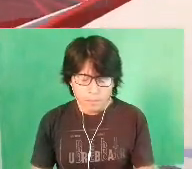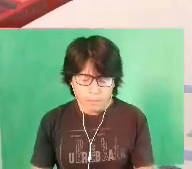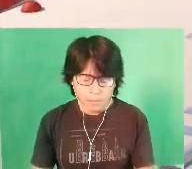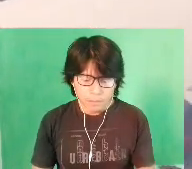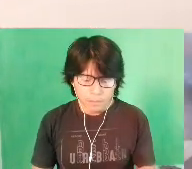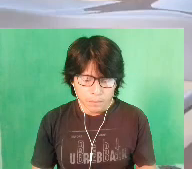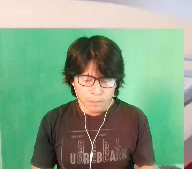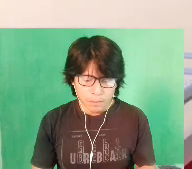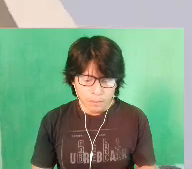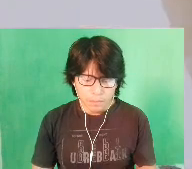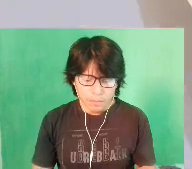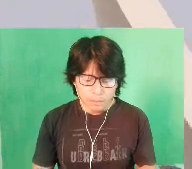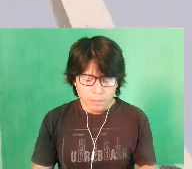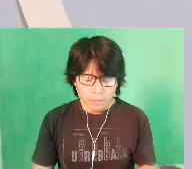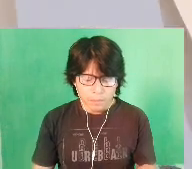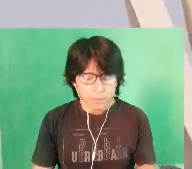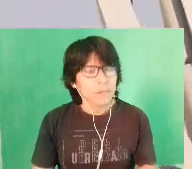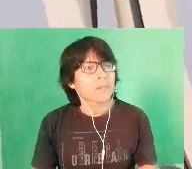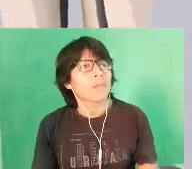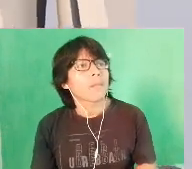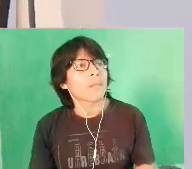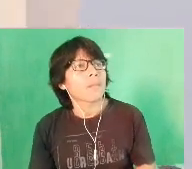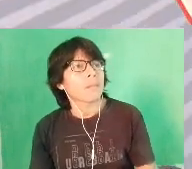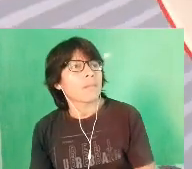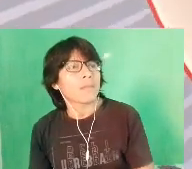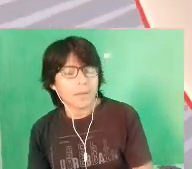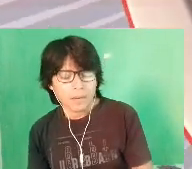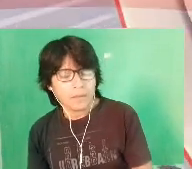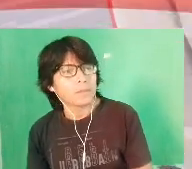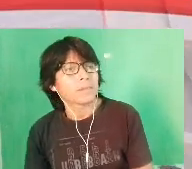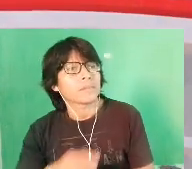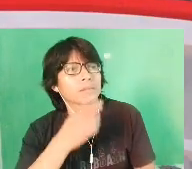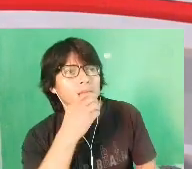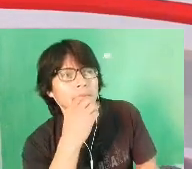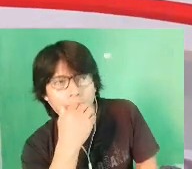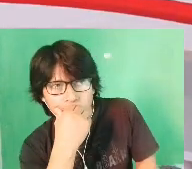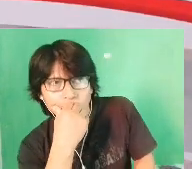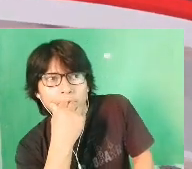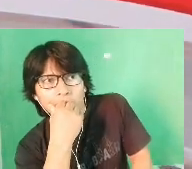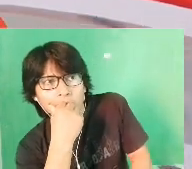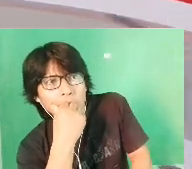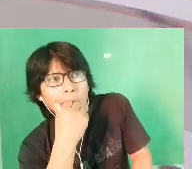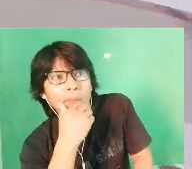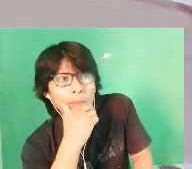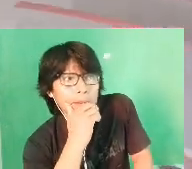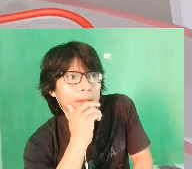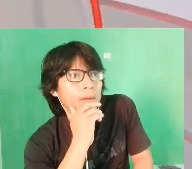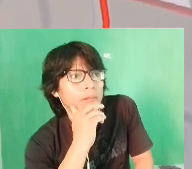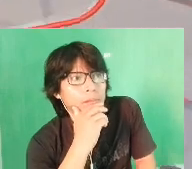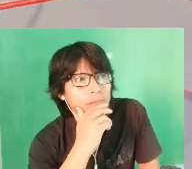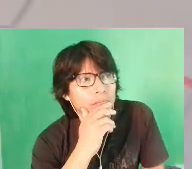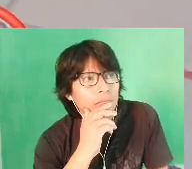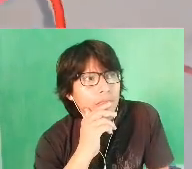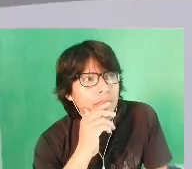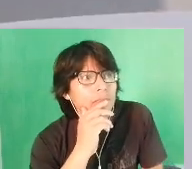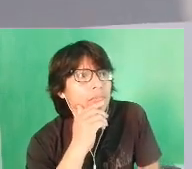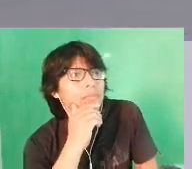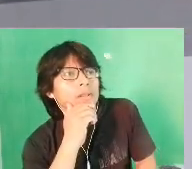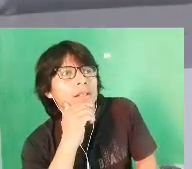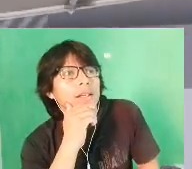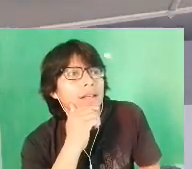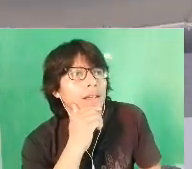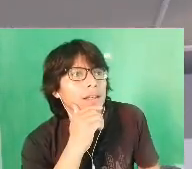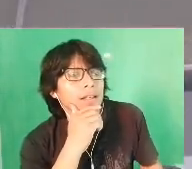saben. El programa Jóvenes Construyendo el Futuro seguramente se va a llamar Sisi.